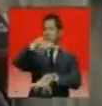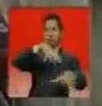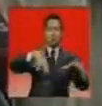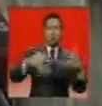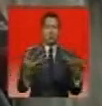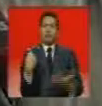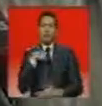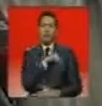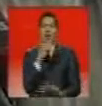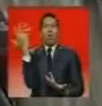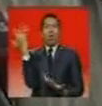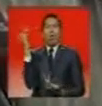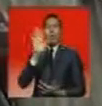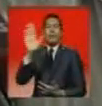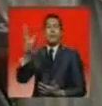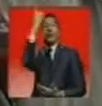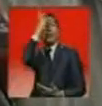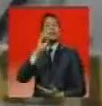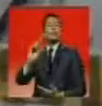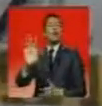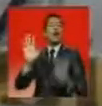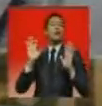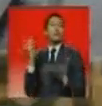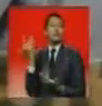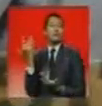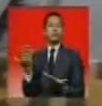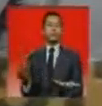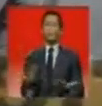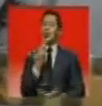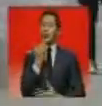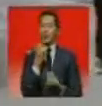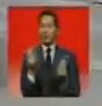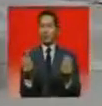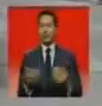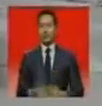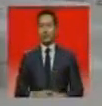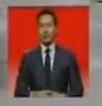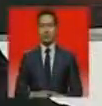mientras esperamos la buena voluntad del señor alcalde. Desde Cuenca, Paola Castillo, Cama Noticias.